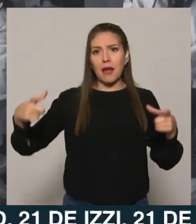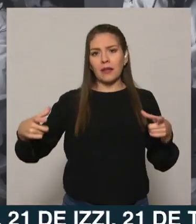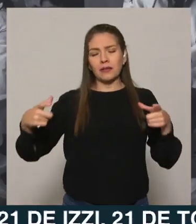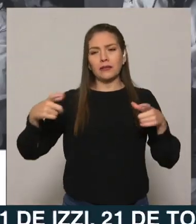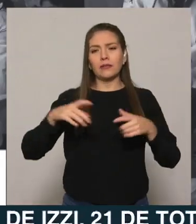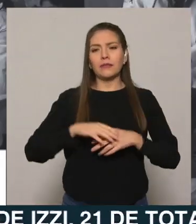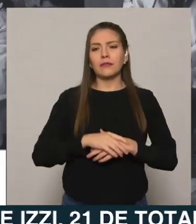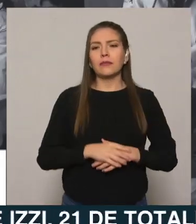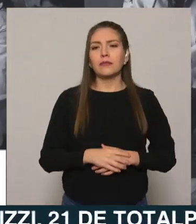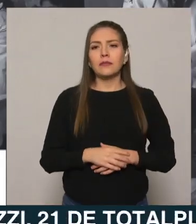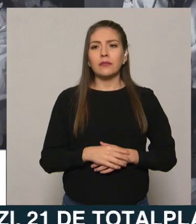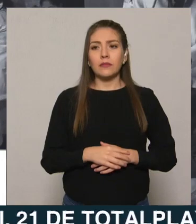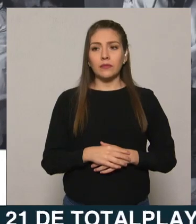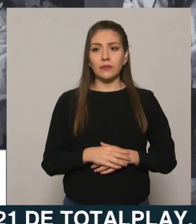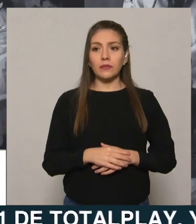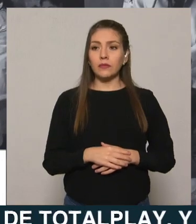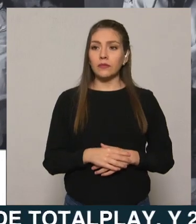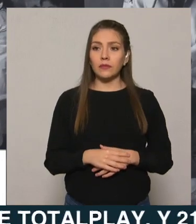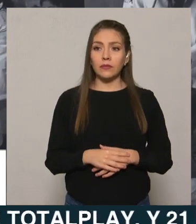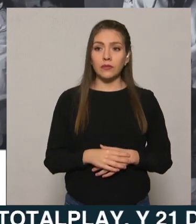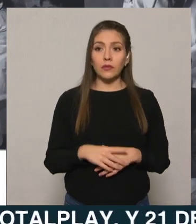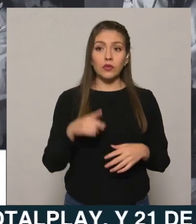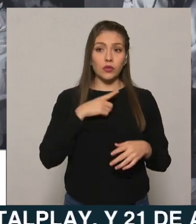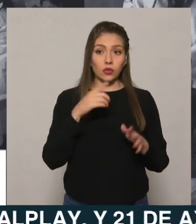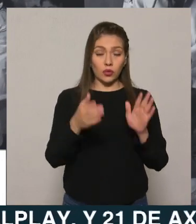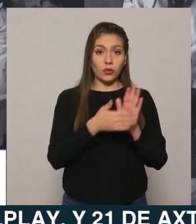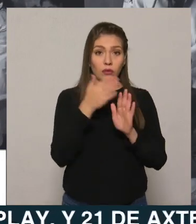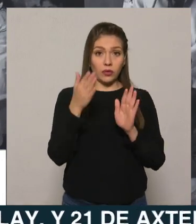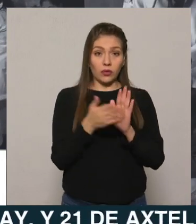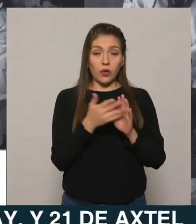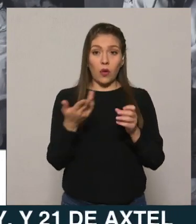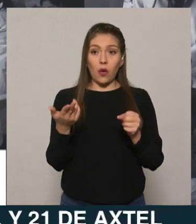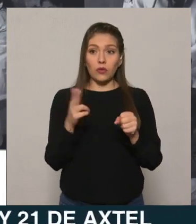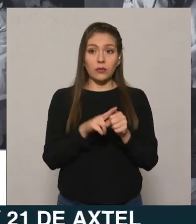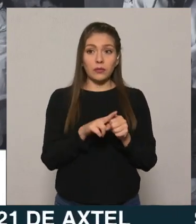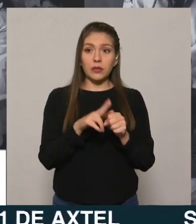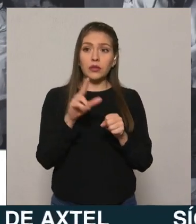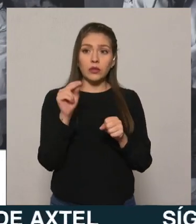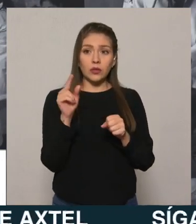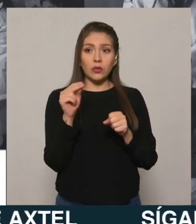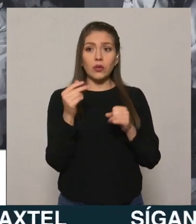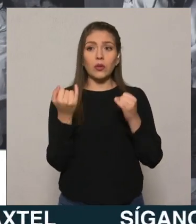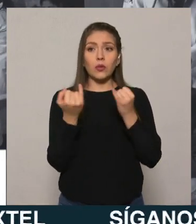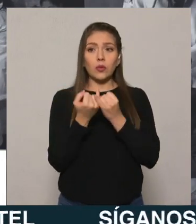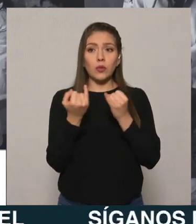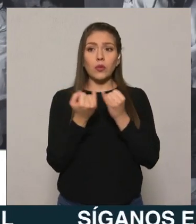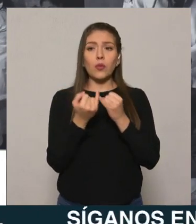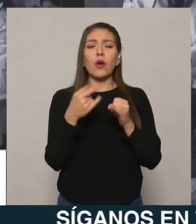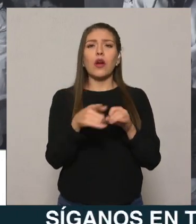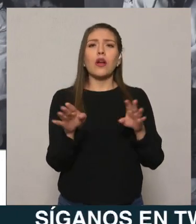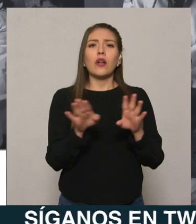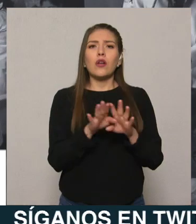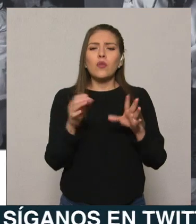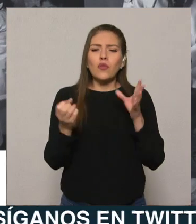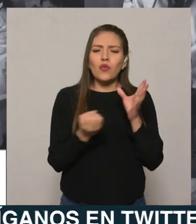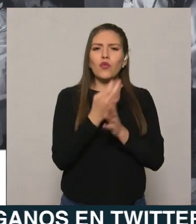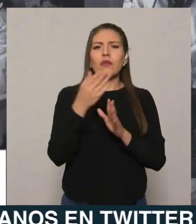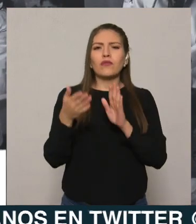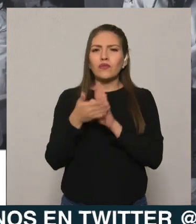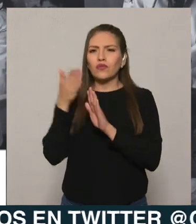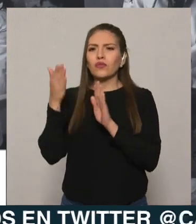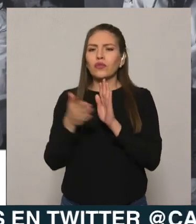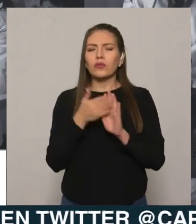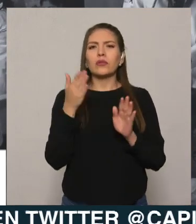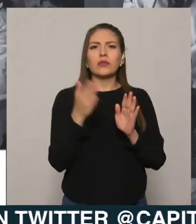es solamente la construcción del hospital, sino también la remodelación y fortalecimiento del centro de